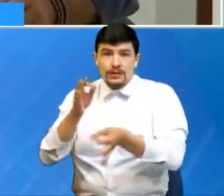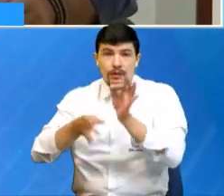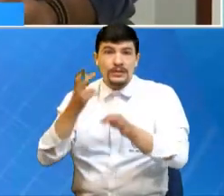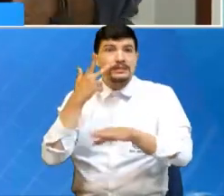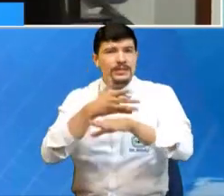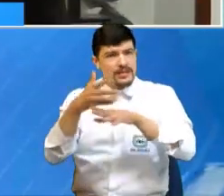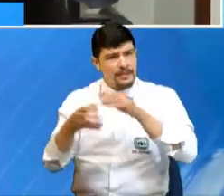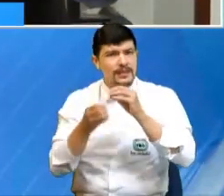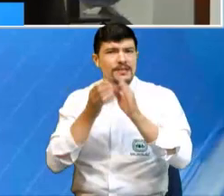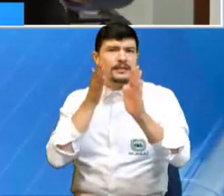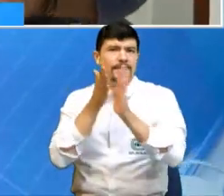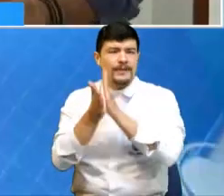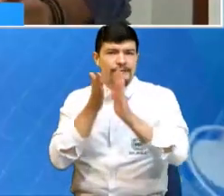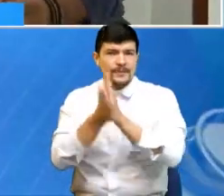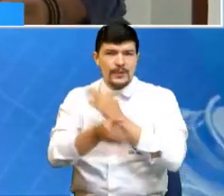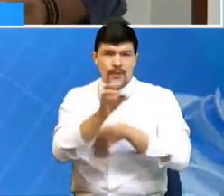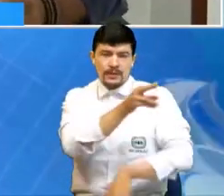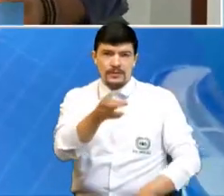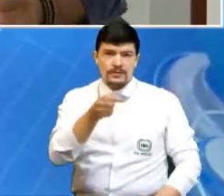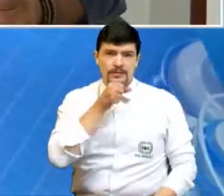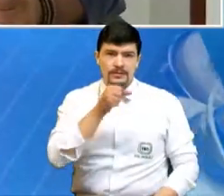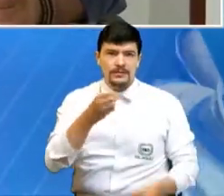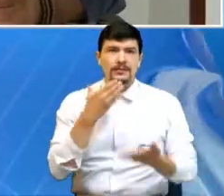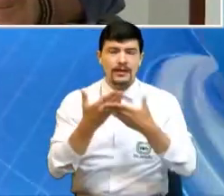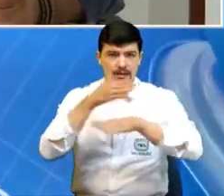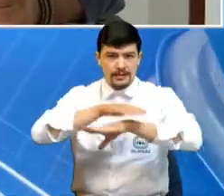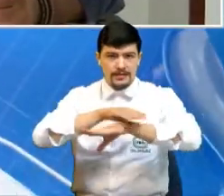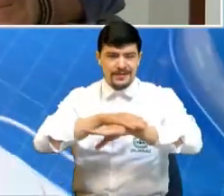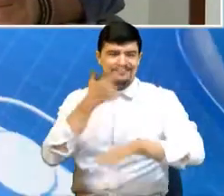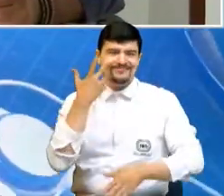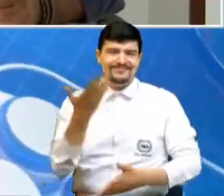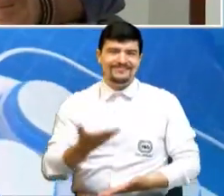que tenemos a esta hora regresamos con ustedes al centro de estudios buenas tardes